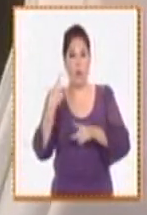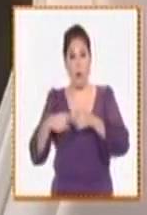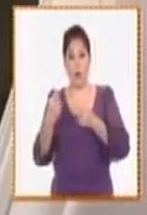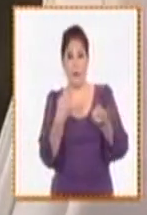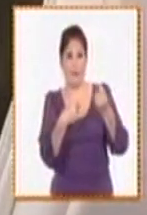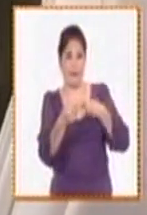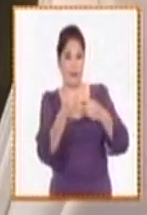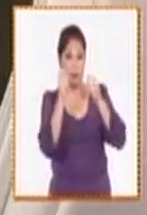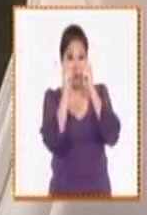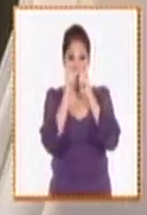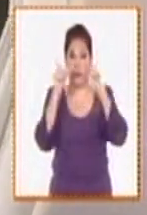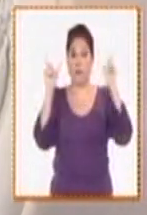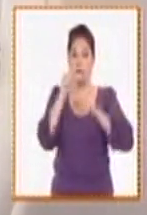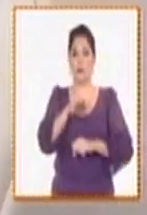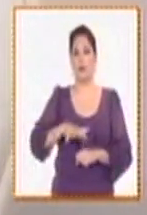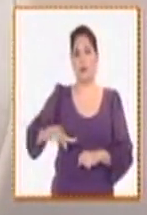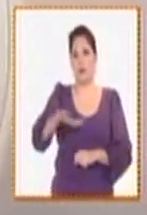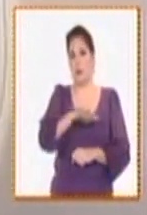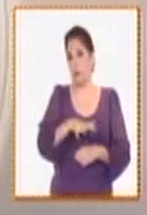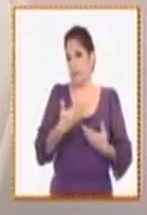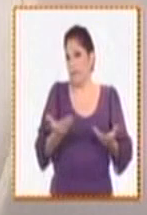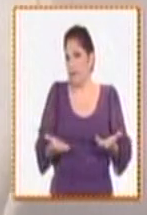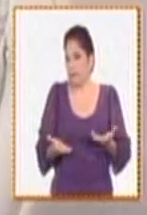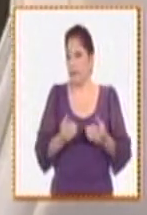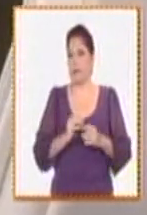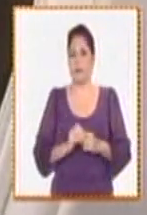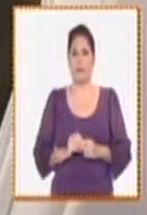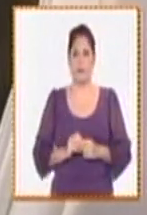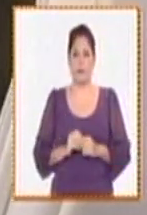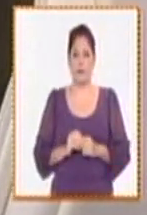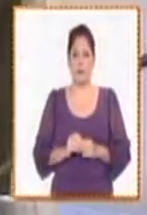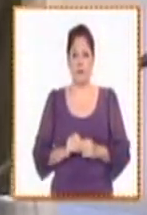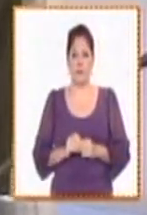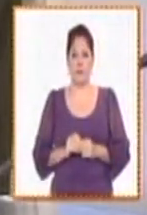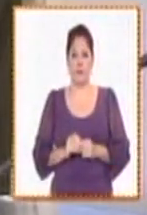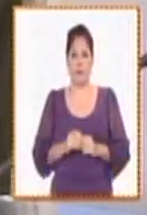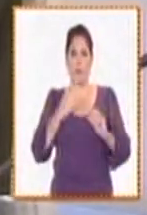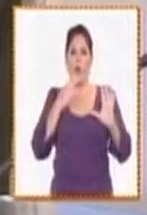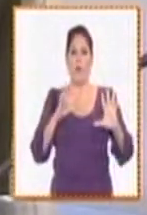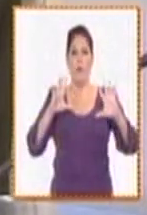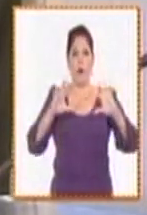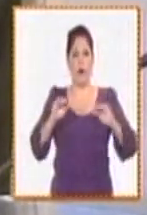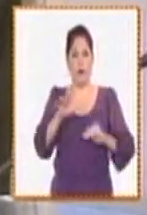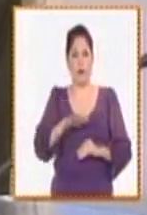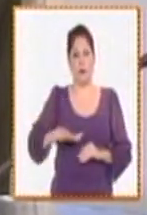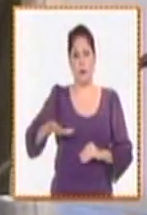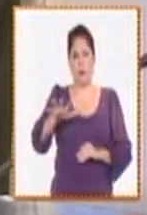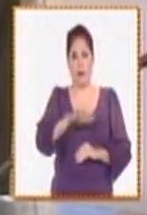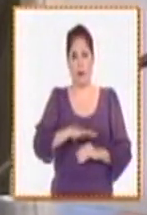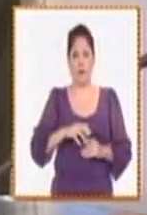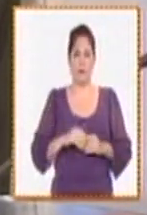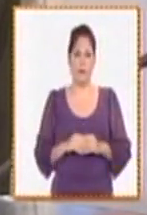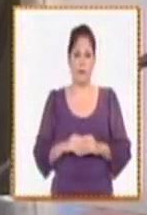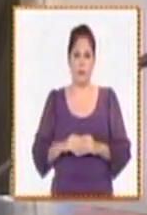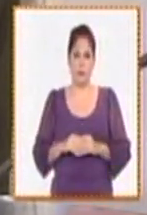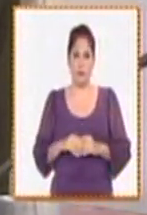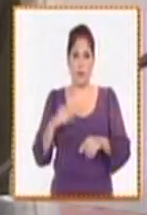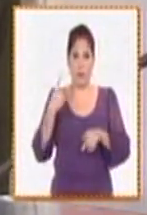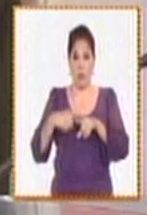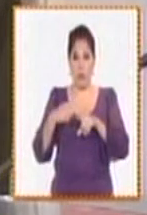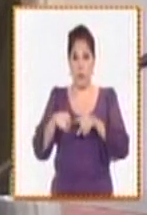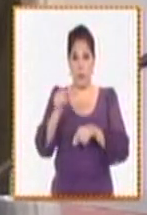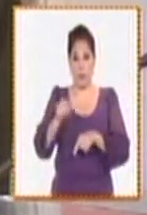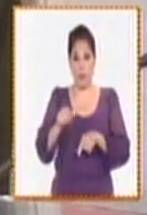el impacto que eso tiene hacia el interior de nuestro país? Buenas noches, Randy, a ti de la audiencia y al resto de los panelistas